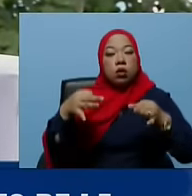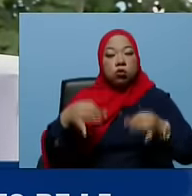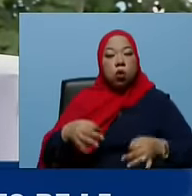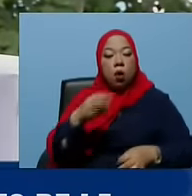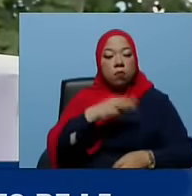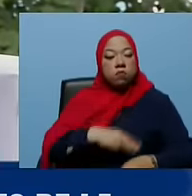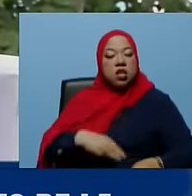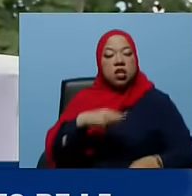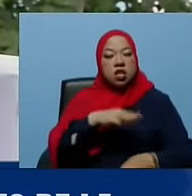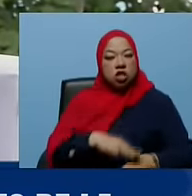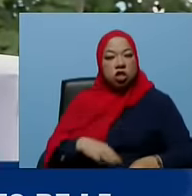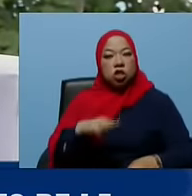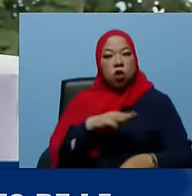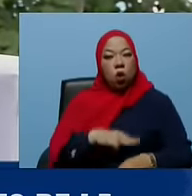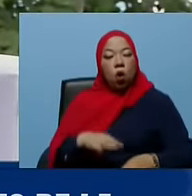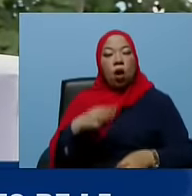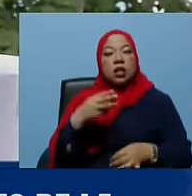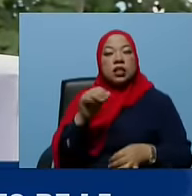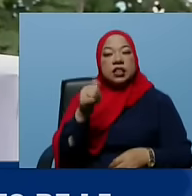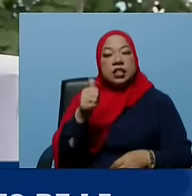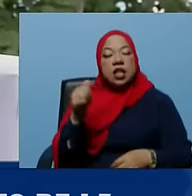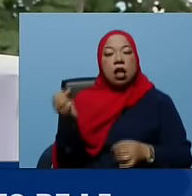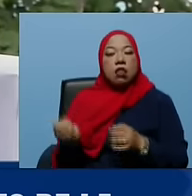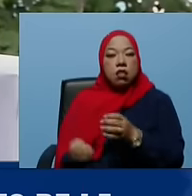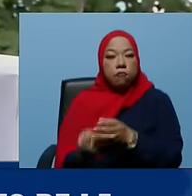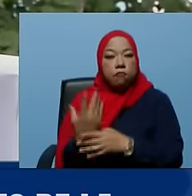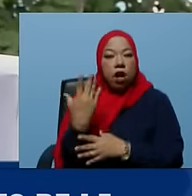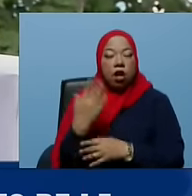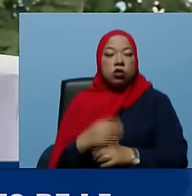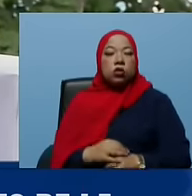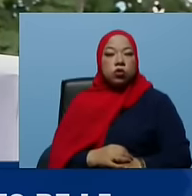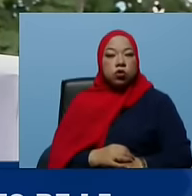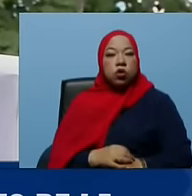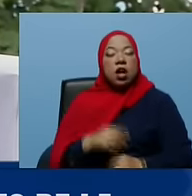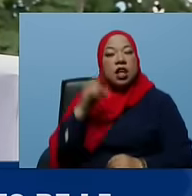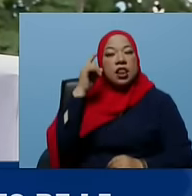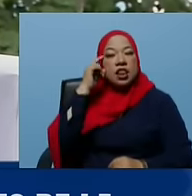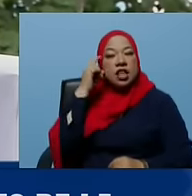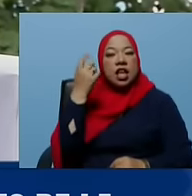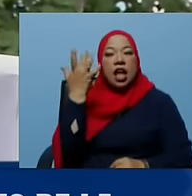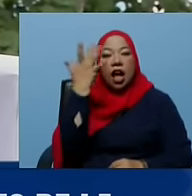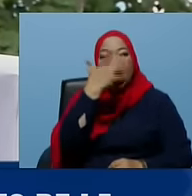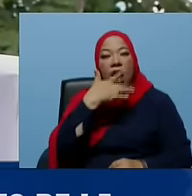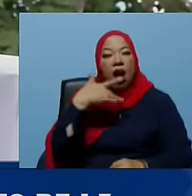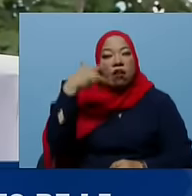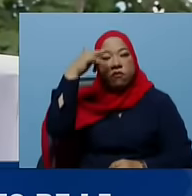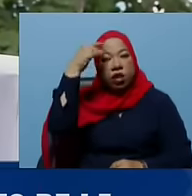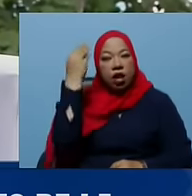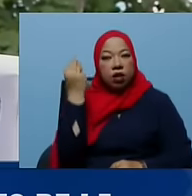gran misión, el día 10 de mayo, día de la afrovenezolanidad,